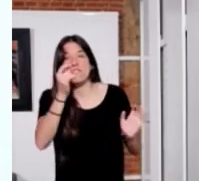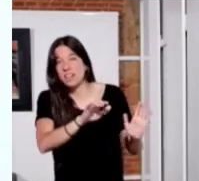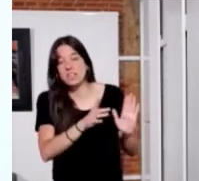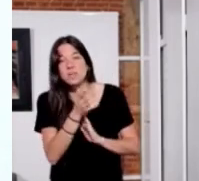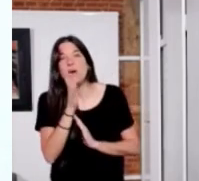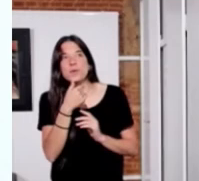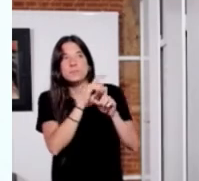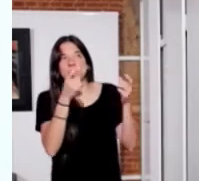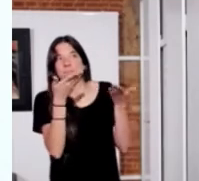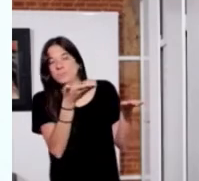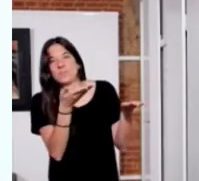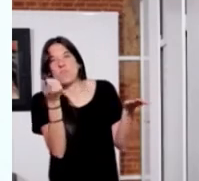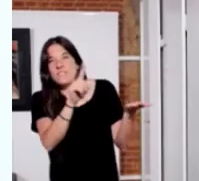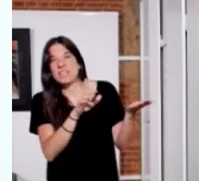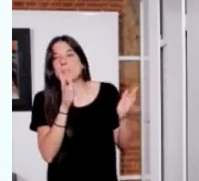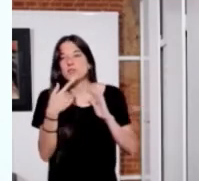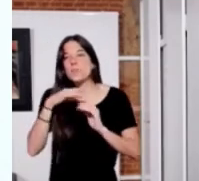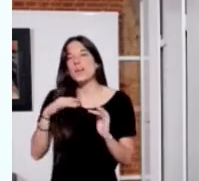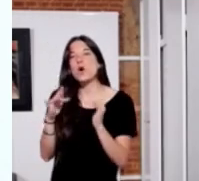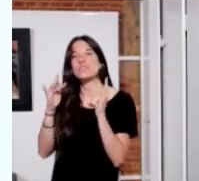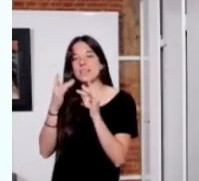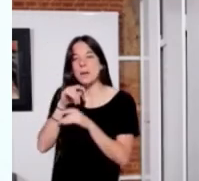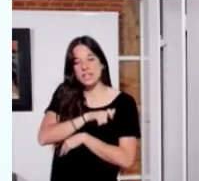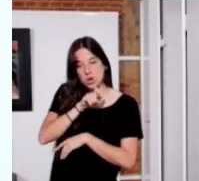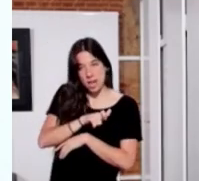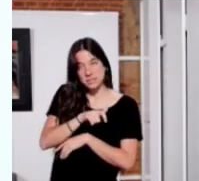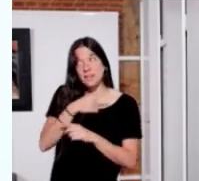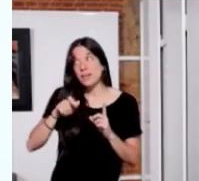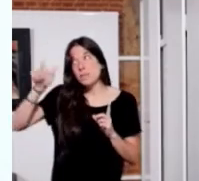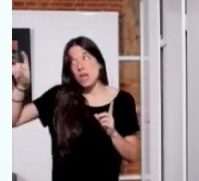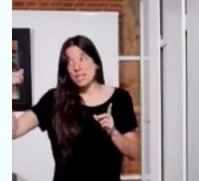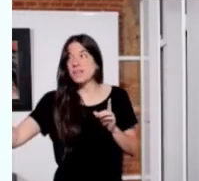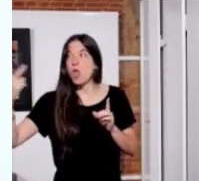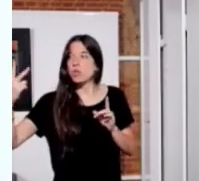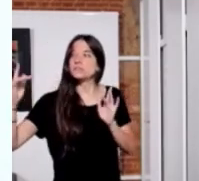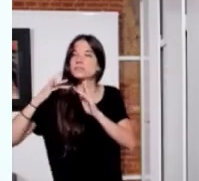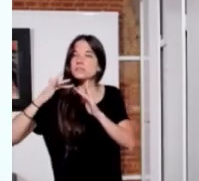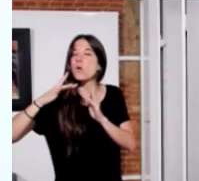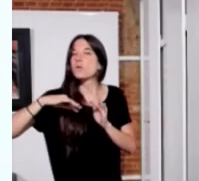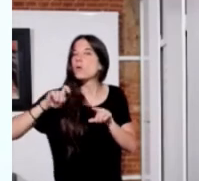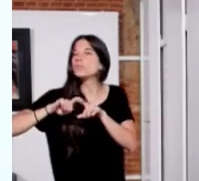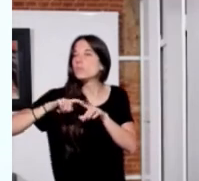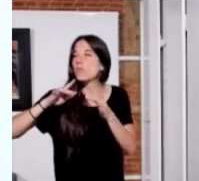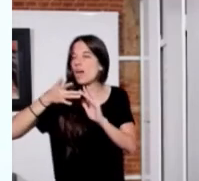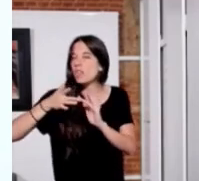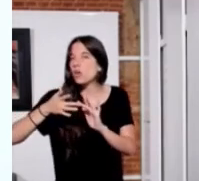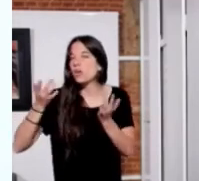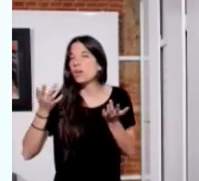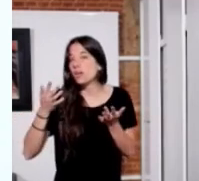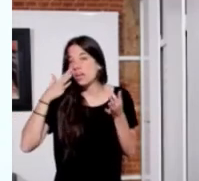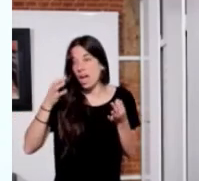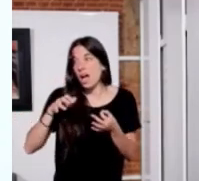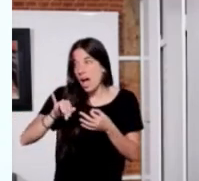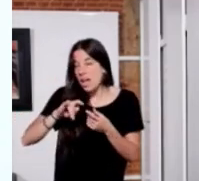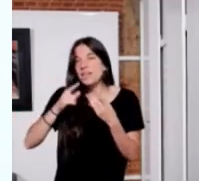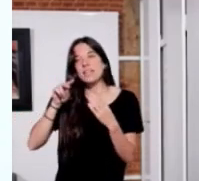contacto vis a vis con una ayuda o con un tipo de relación que está atestiguada, que llega, que se gasta y que tiene una